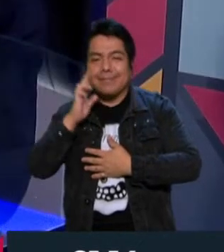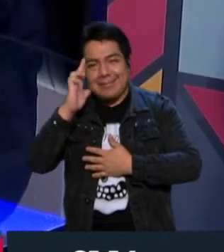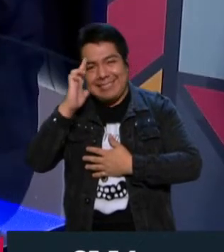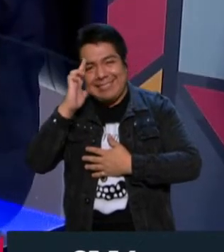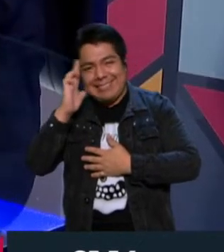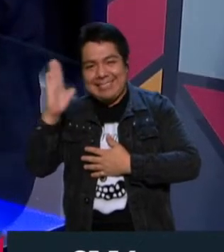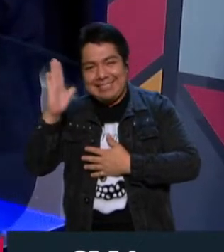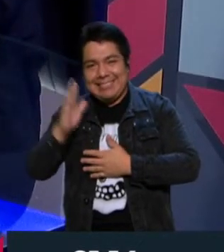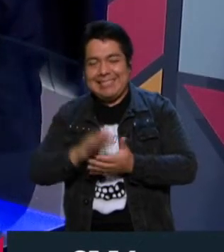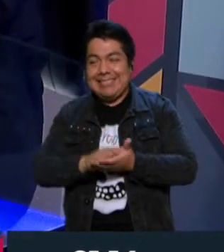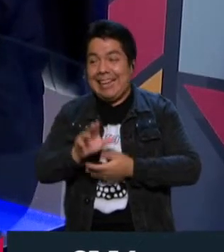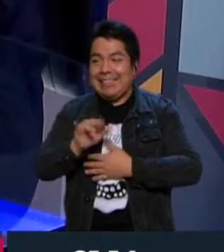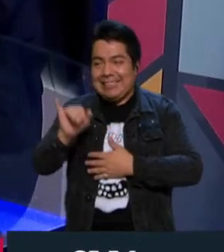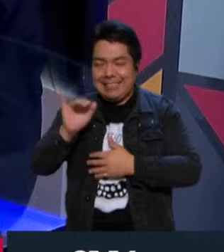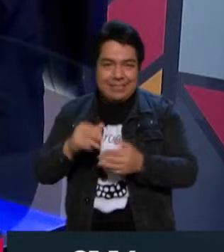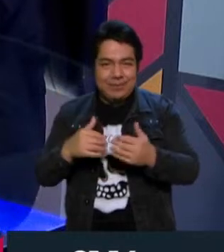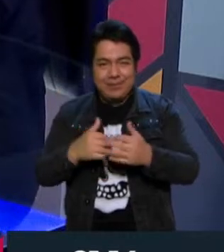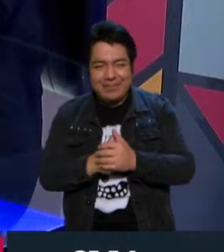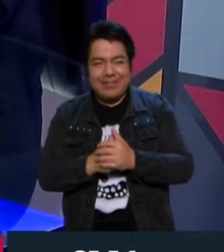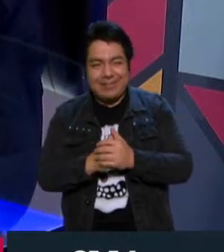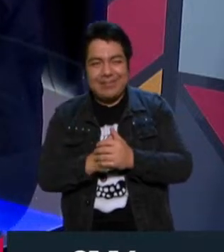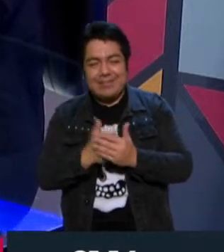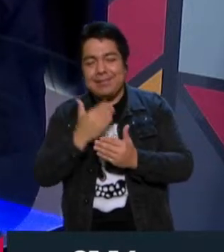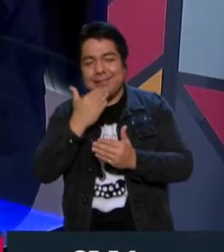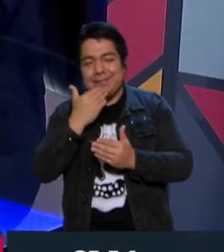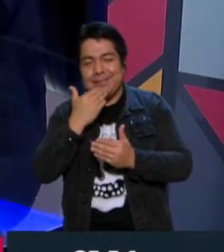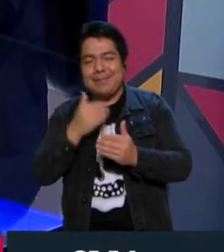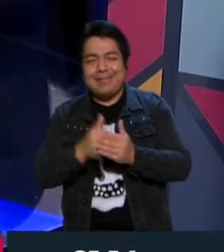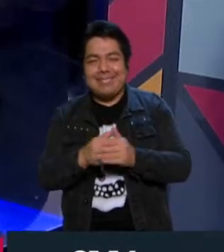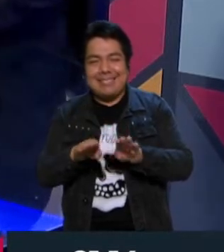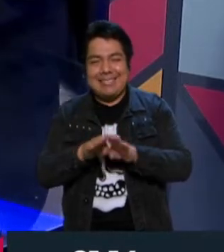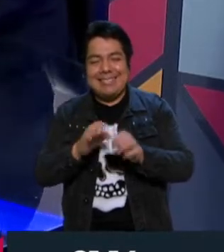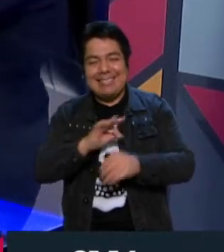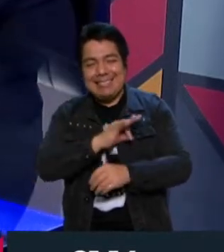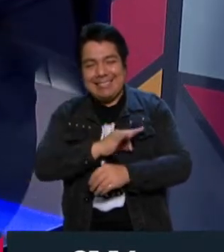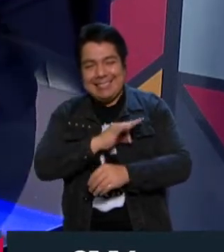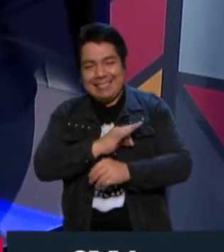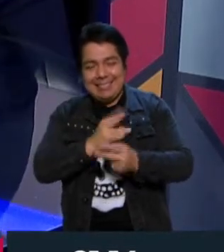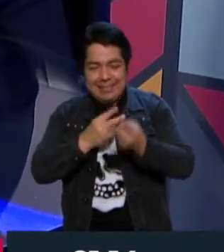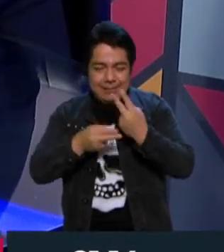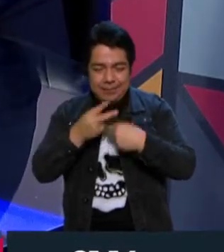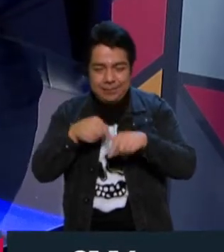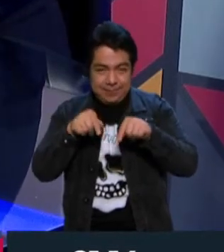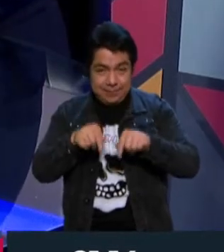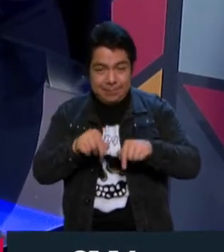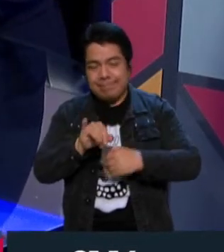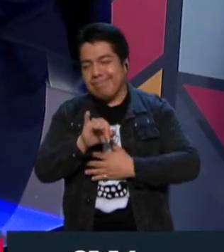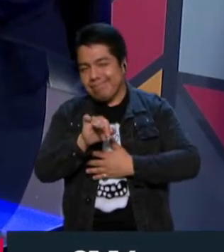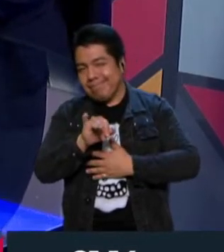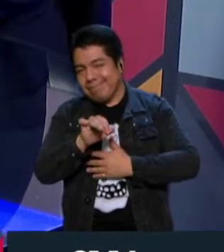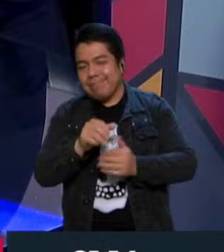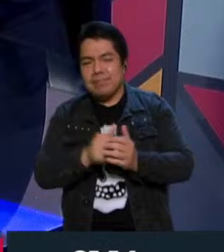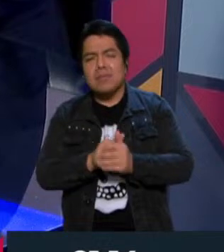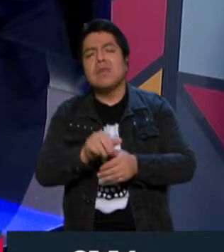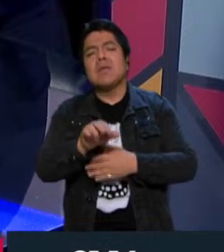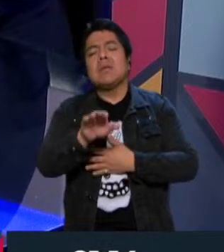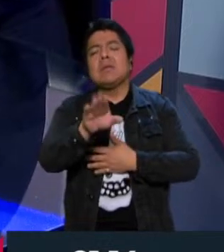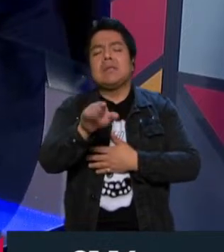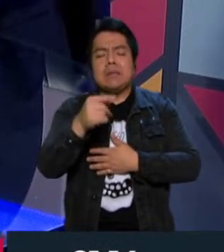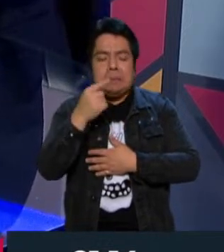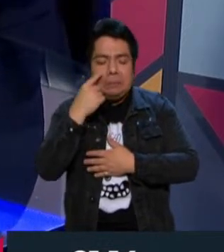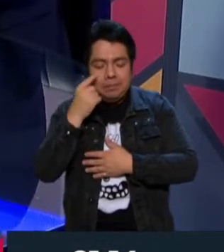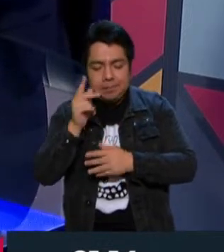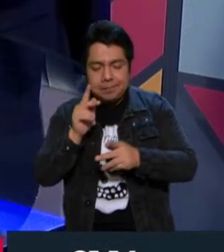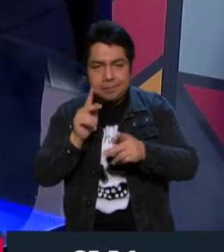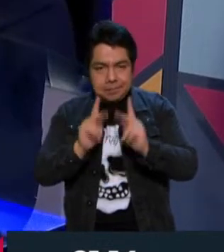diría, ¡ay! Feliz. Qué bueno, qué bueno. Nosotros también estamos felices de que estés por acá. Y pues me gustaría platicar un